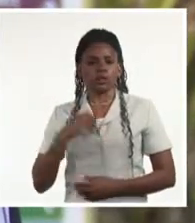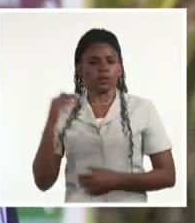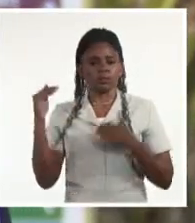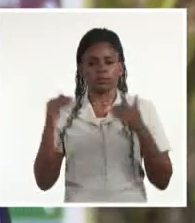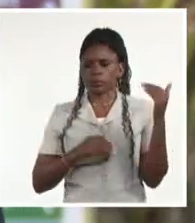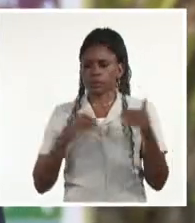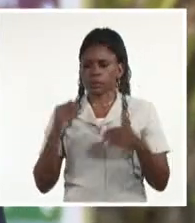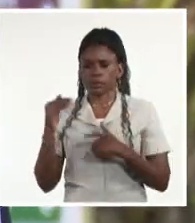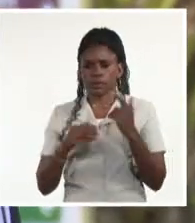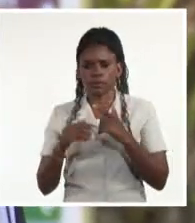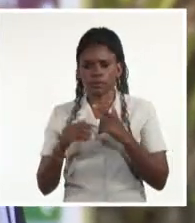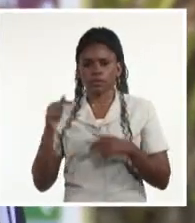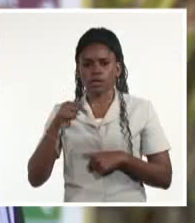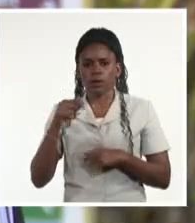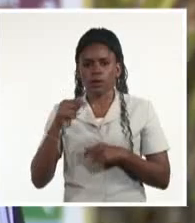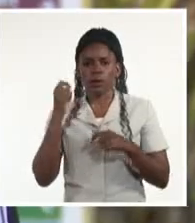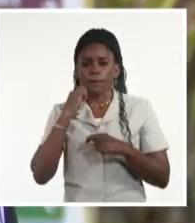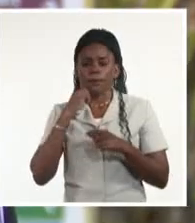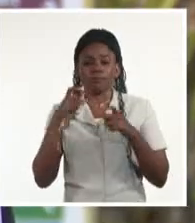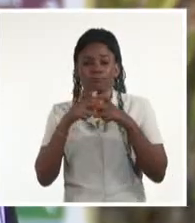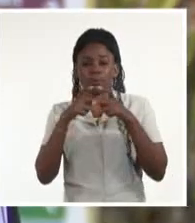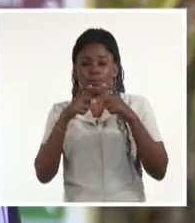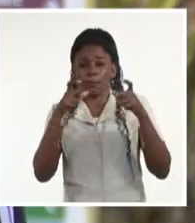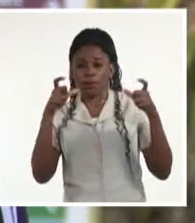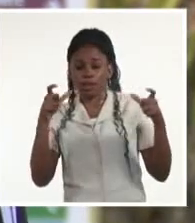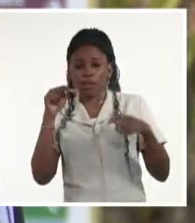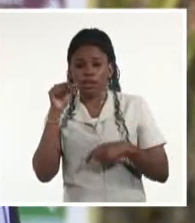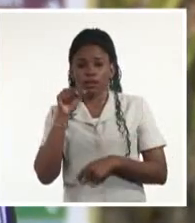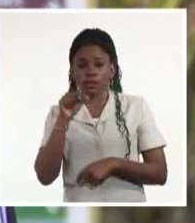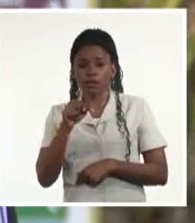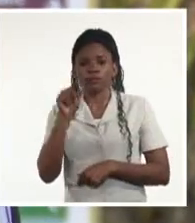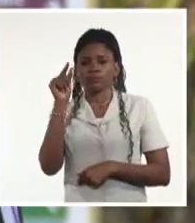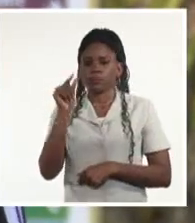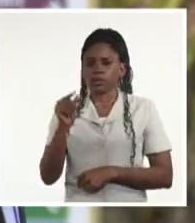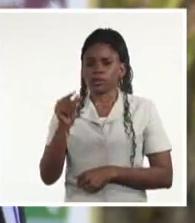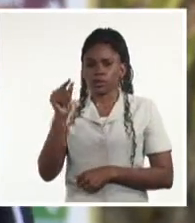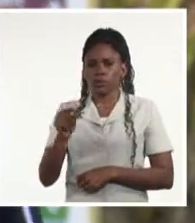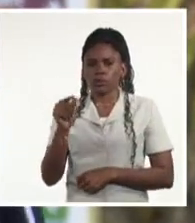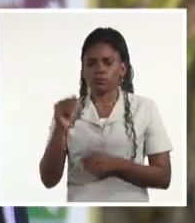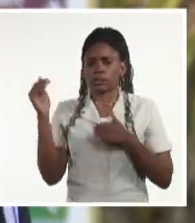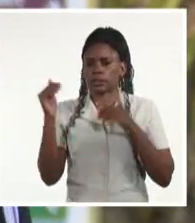el proceso de categorización, lo cual ha impactado